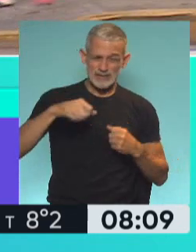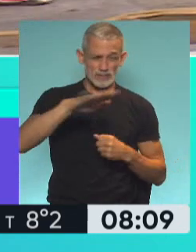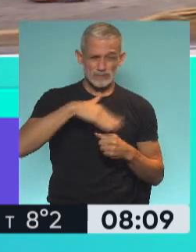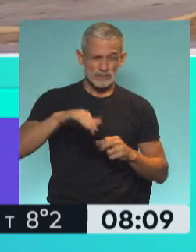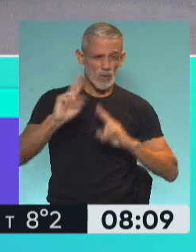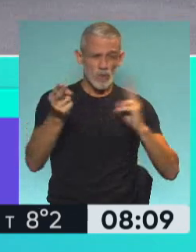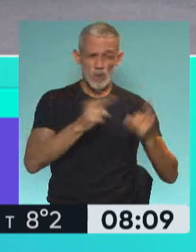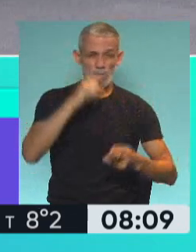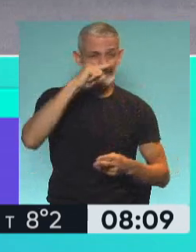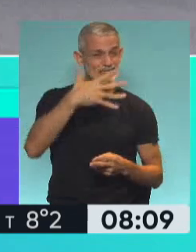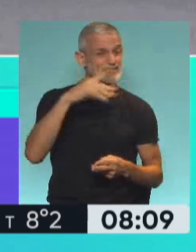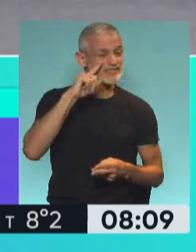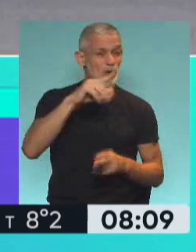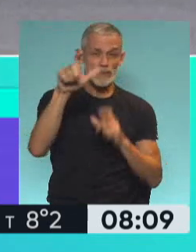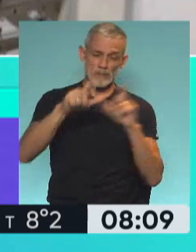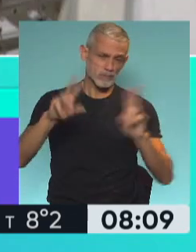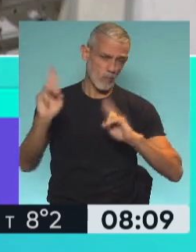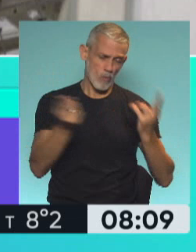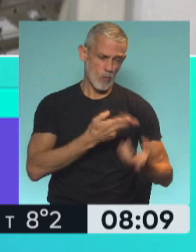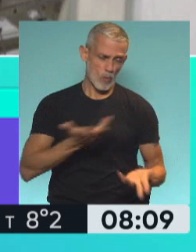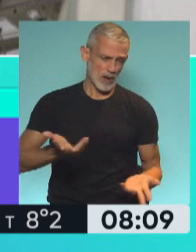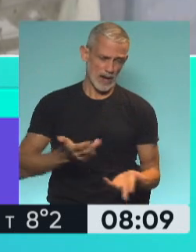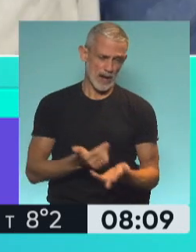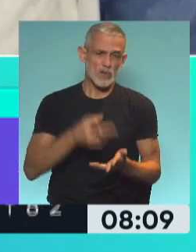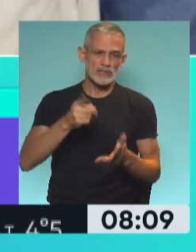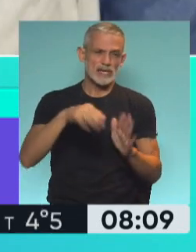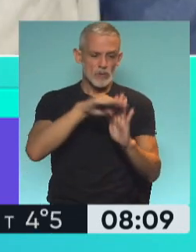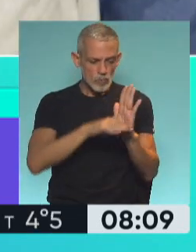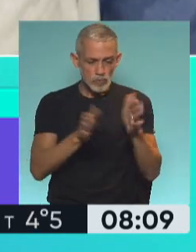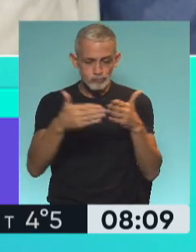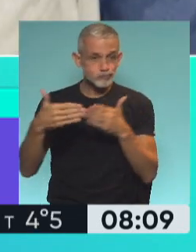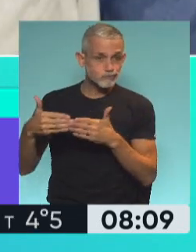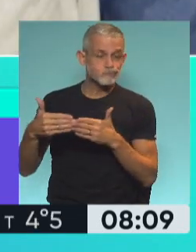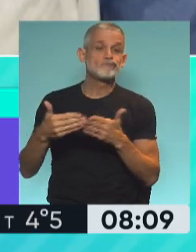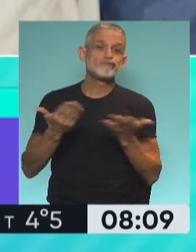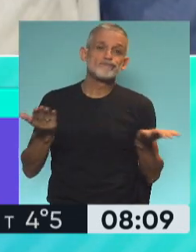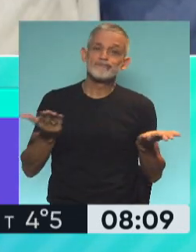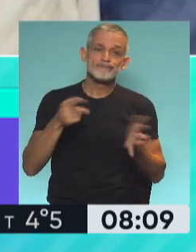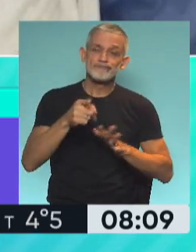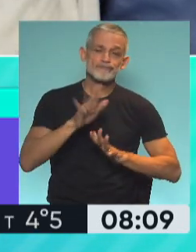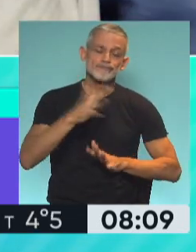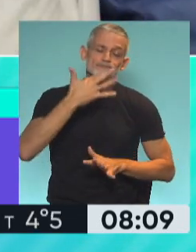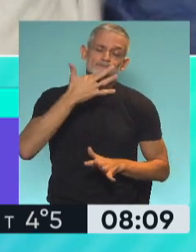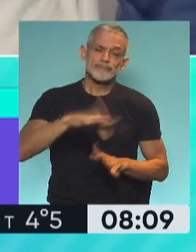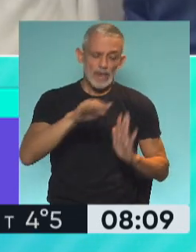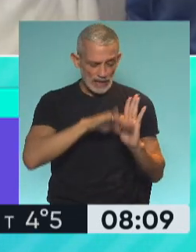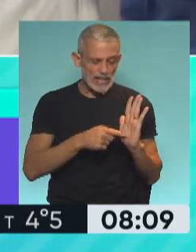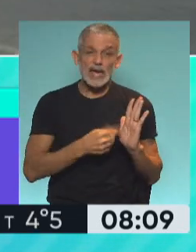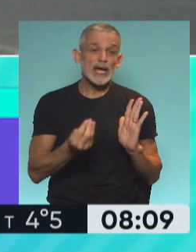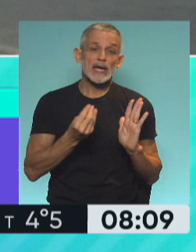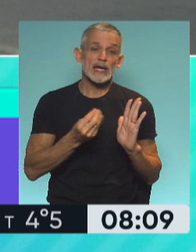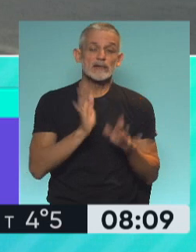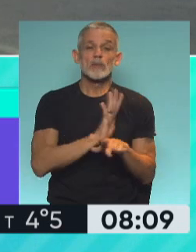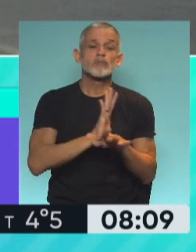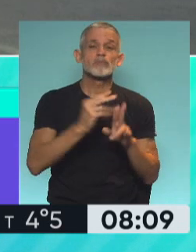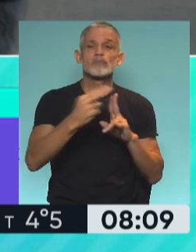más de 75.000 vidas en el país. Así que estas restricciones tenemos que entenderlas como un puente